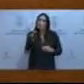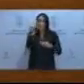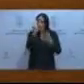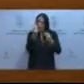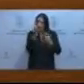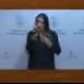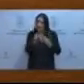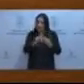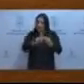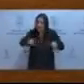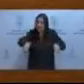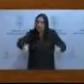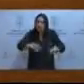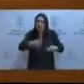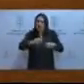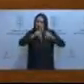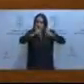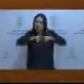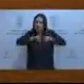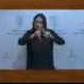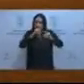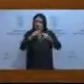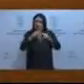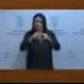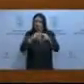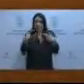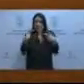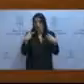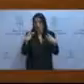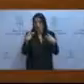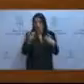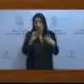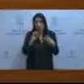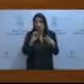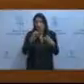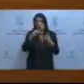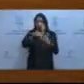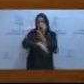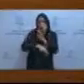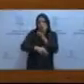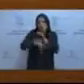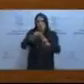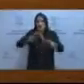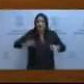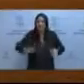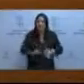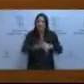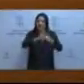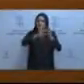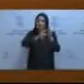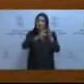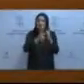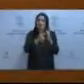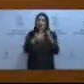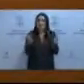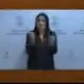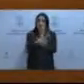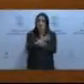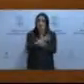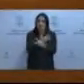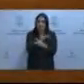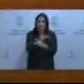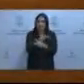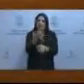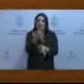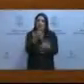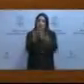cualquier modificación o revisión de las políticas sociales o regímenes jurídicos que afecten al sistema de seguridad social deben ser